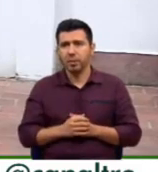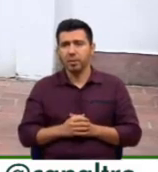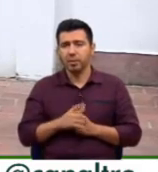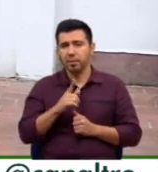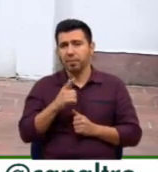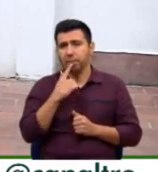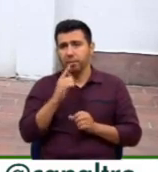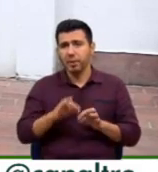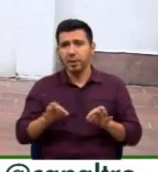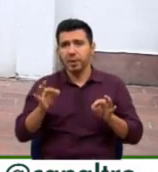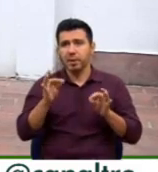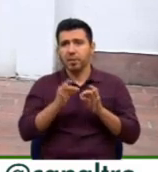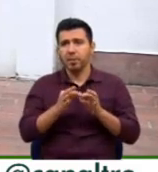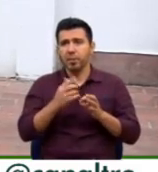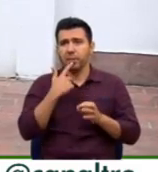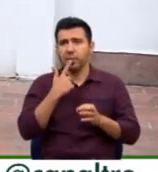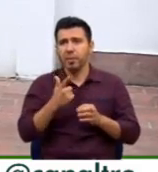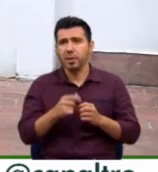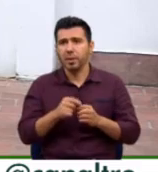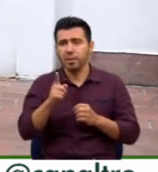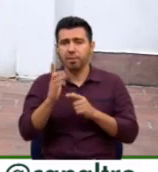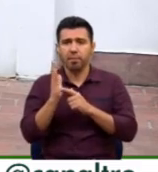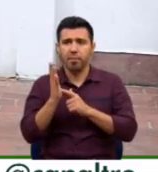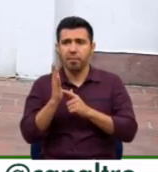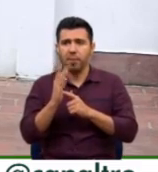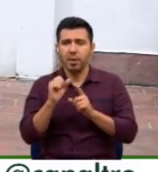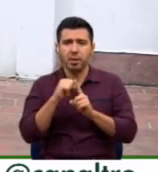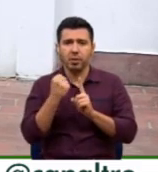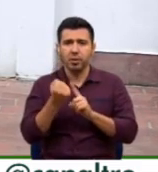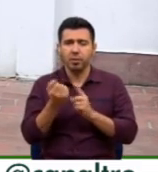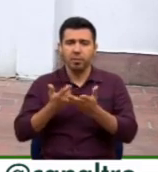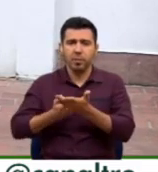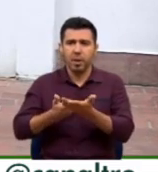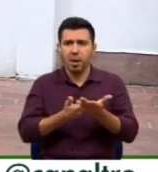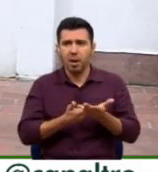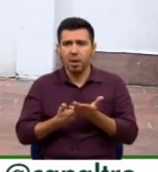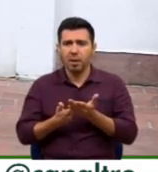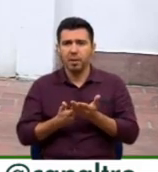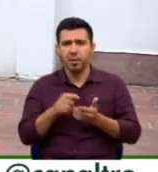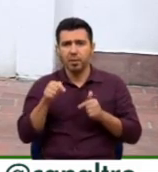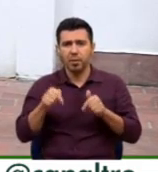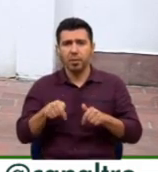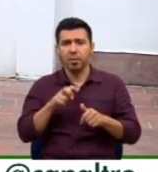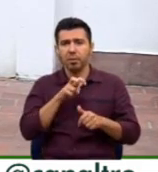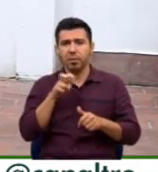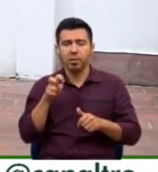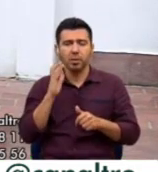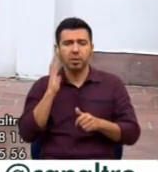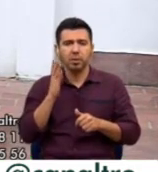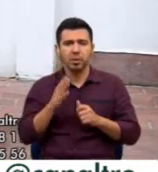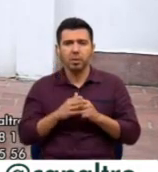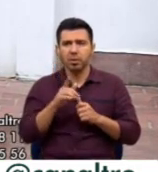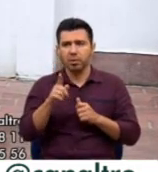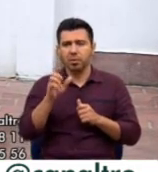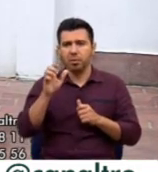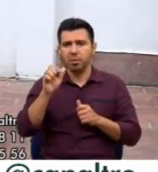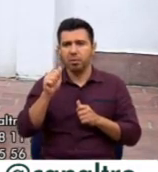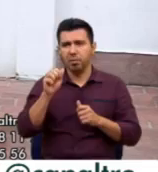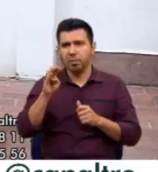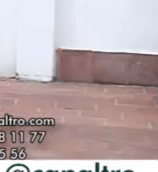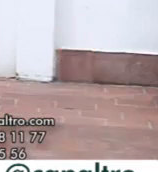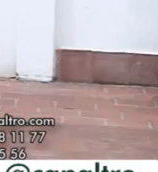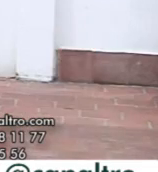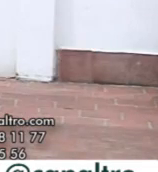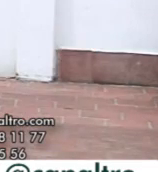Vale la pena resaltar que de este panel de socialización de la temática tan importante hoy en Norte de Santander hace parte la MAP, la misión de